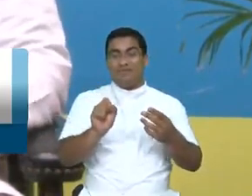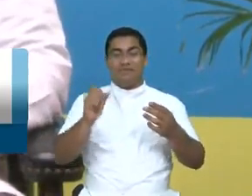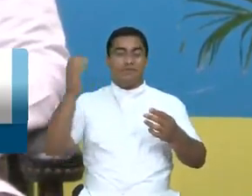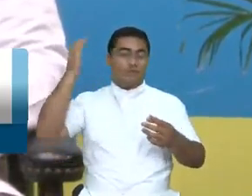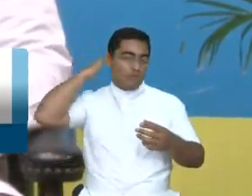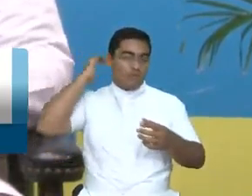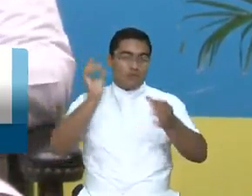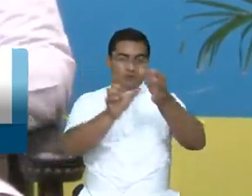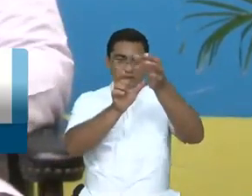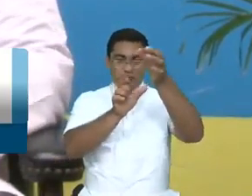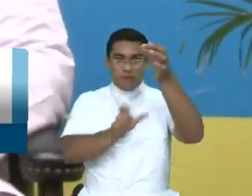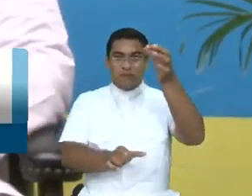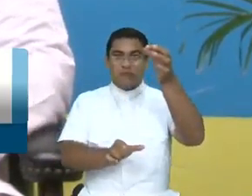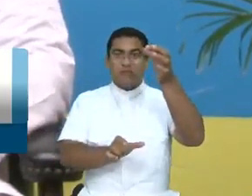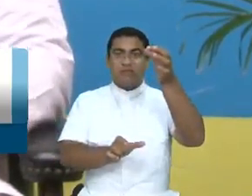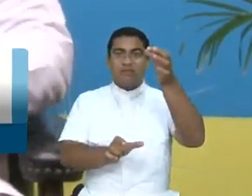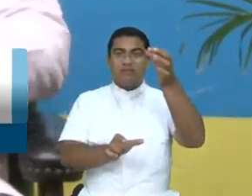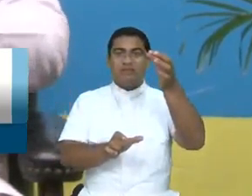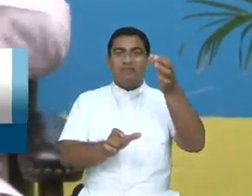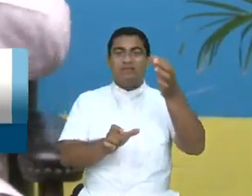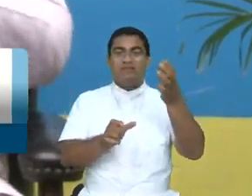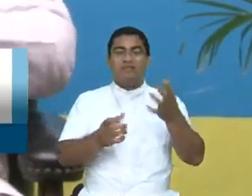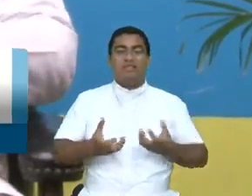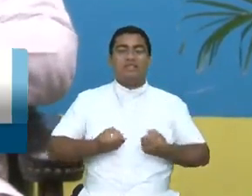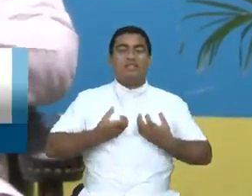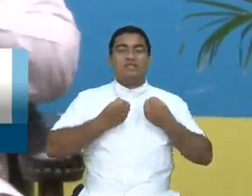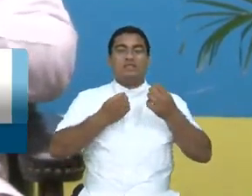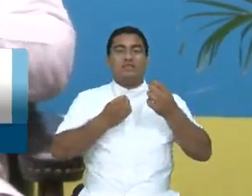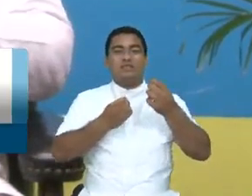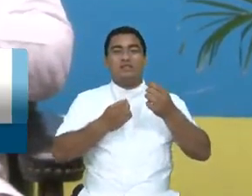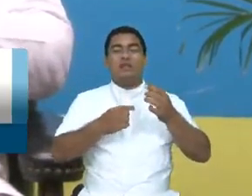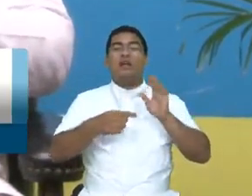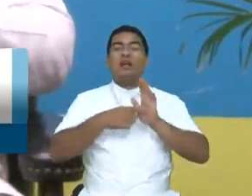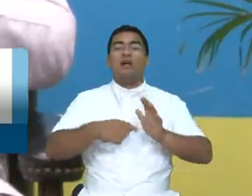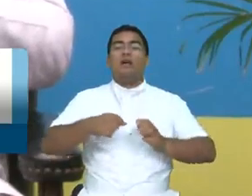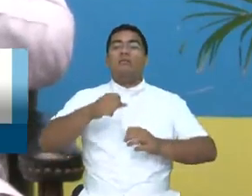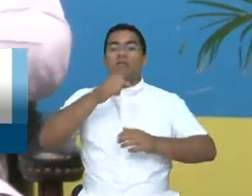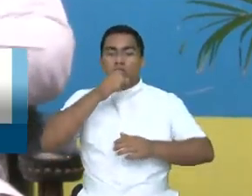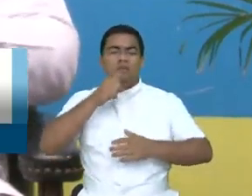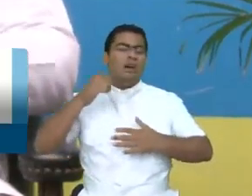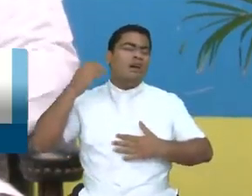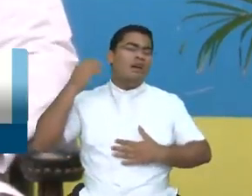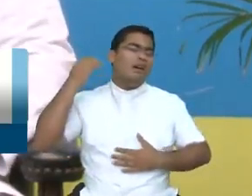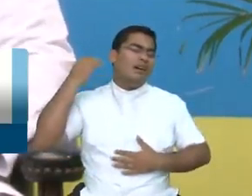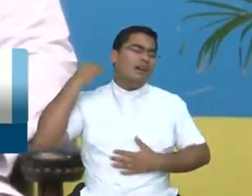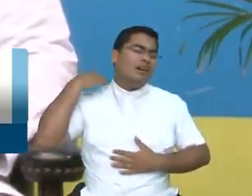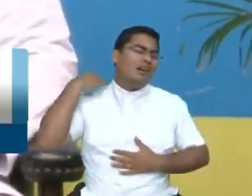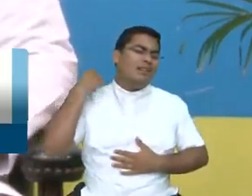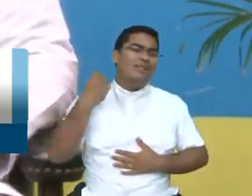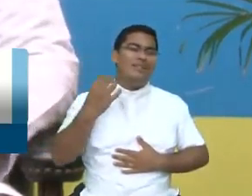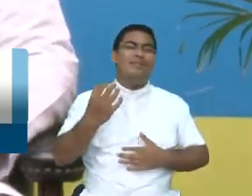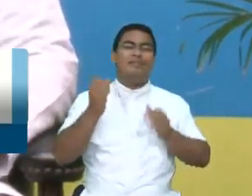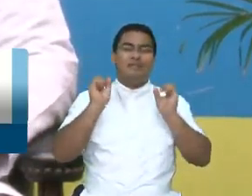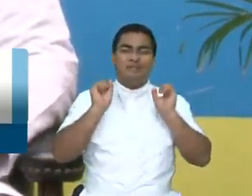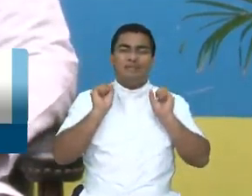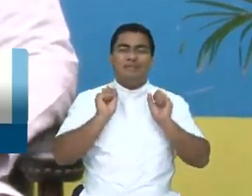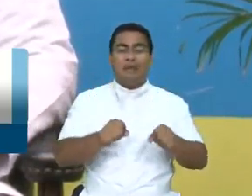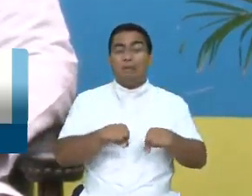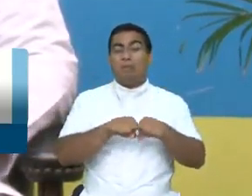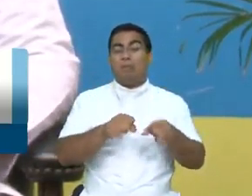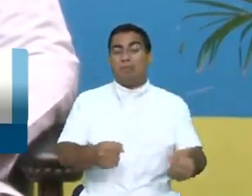vuelve poroso, pierde densidad, y a veces con el hecho de solo toser, el abuelito se puede fracturar. Entonces, sí, hay medidas